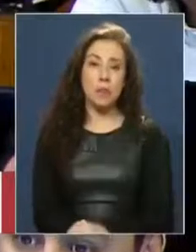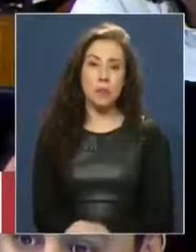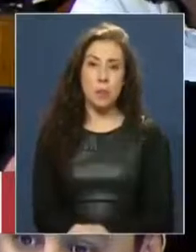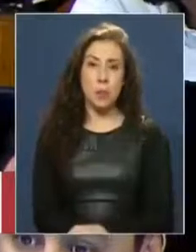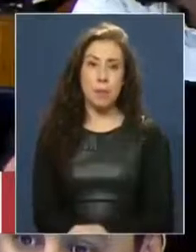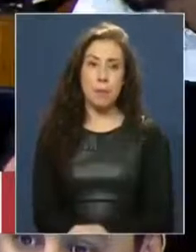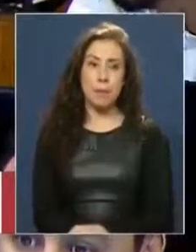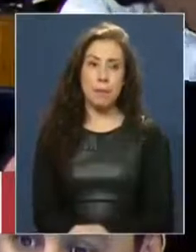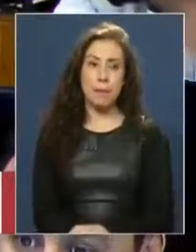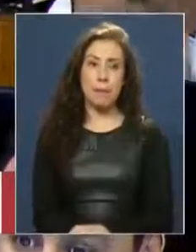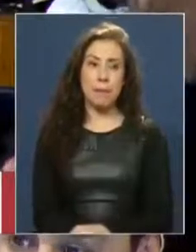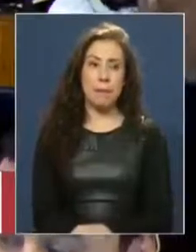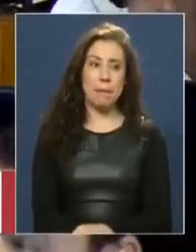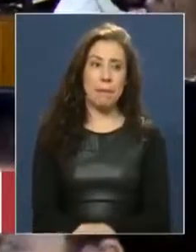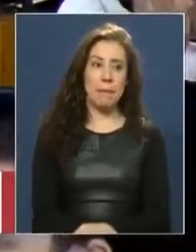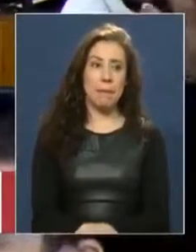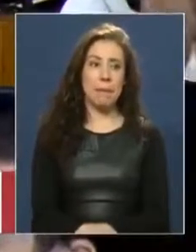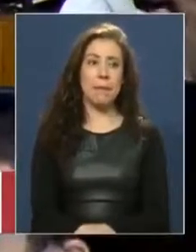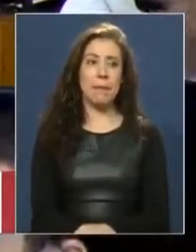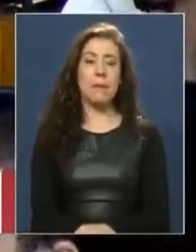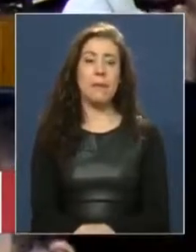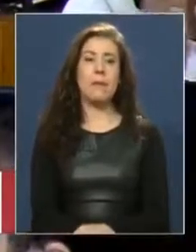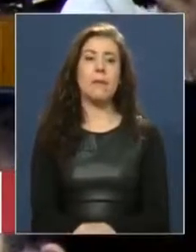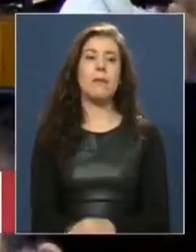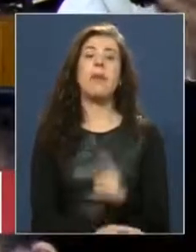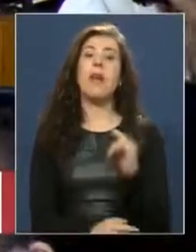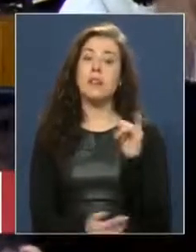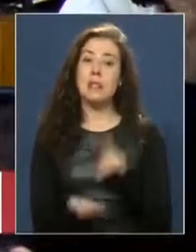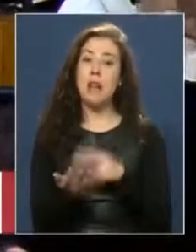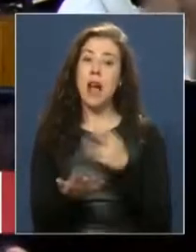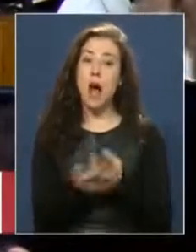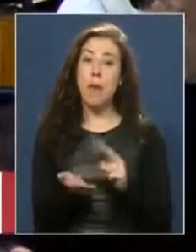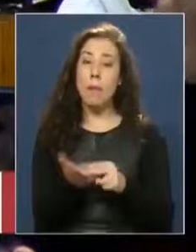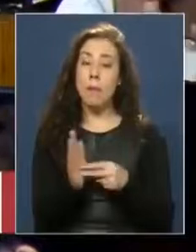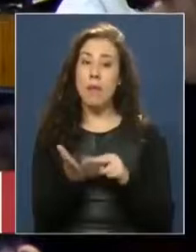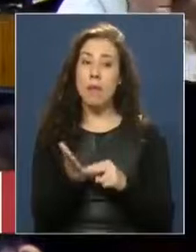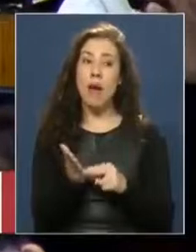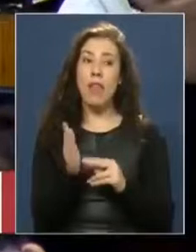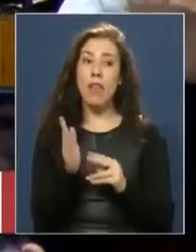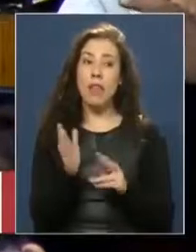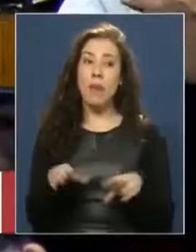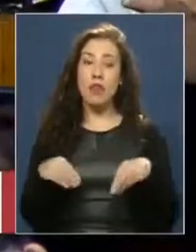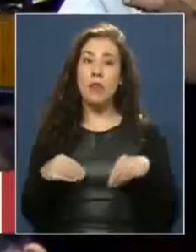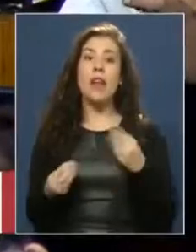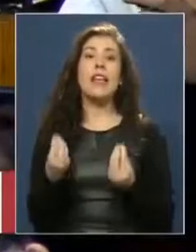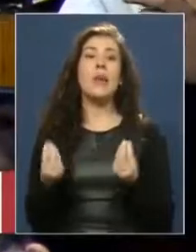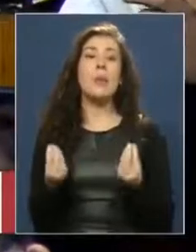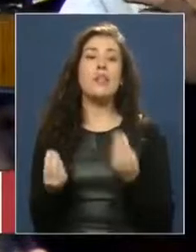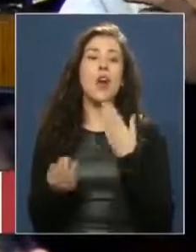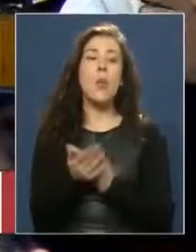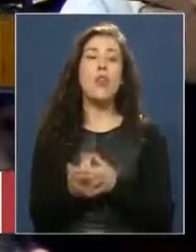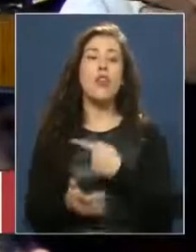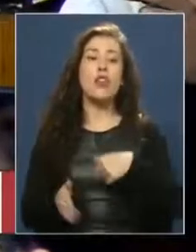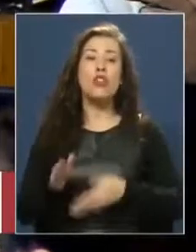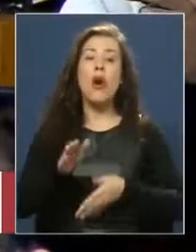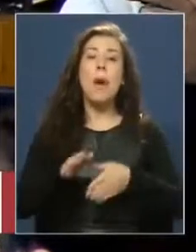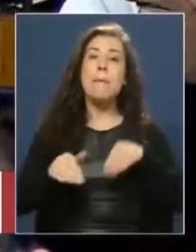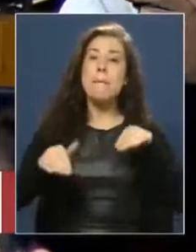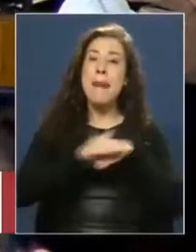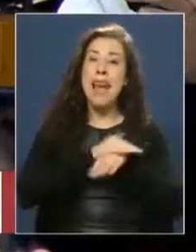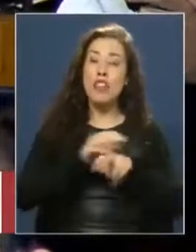Ahora bien, por supuesto que hay un problema concreto. Tenemos que hacernos cargo, porque ¿qué pasa cuando salimos del